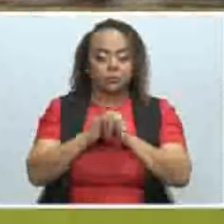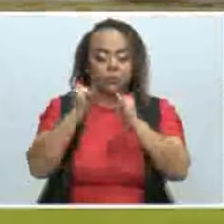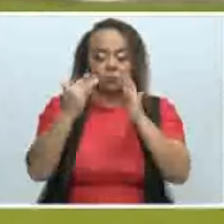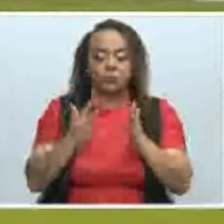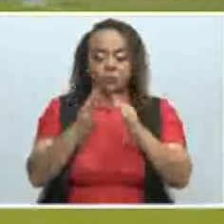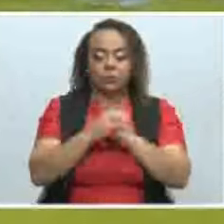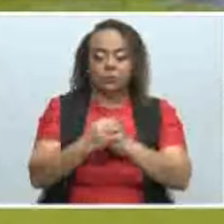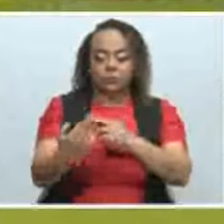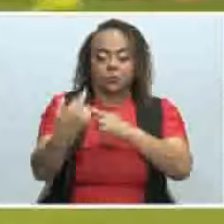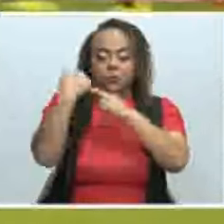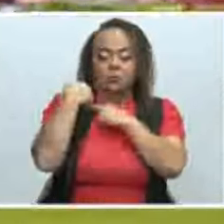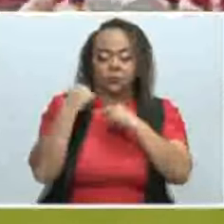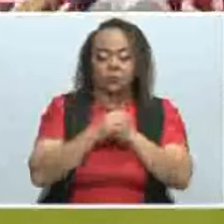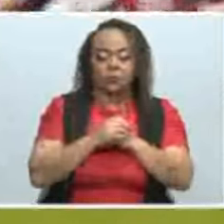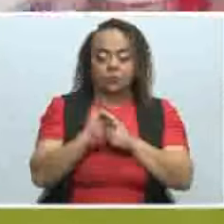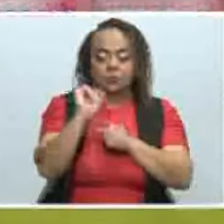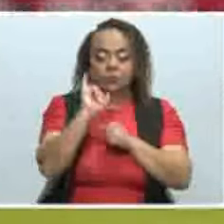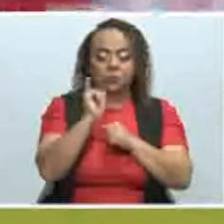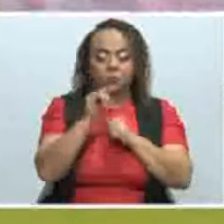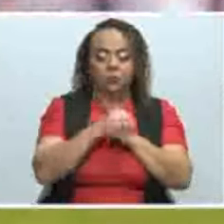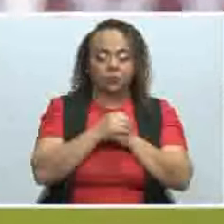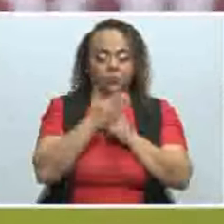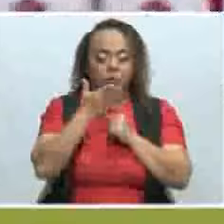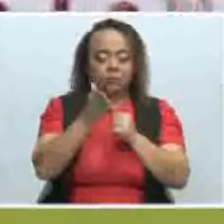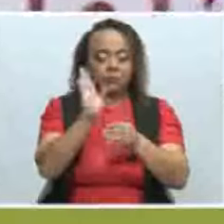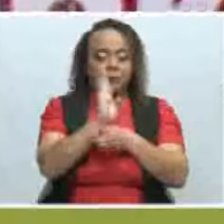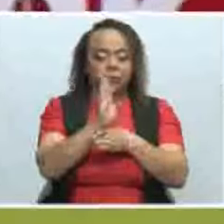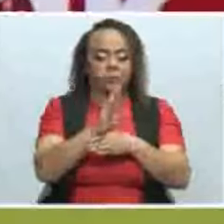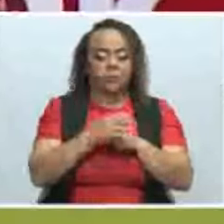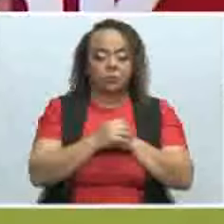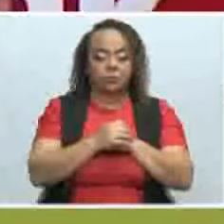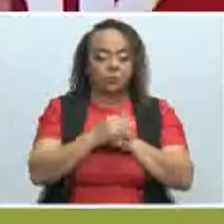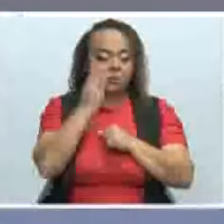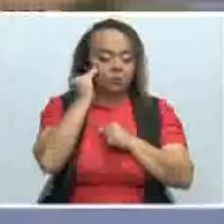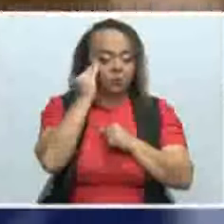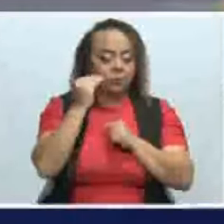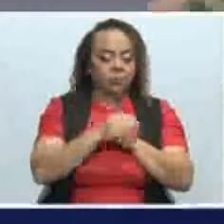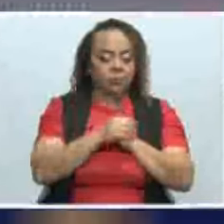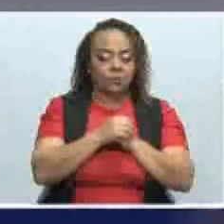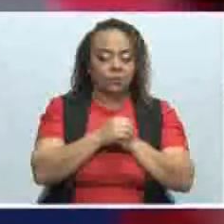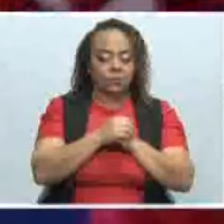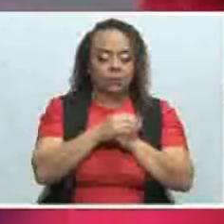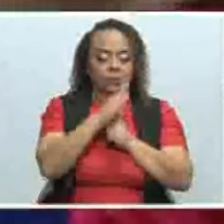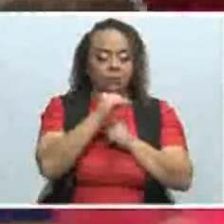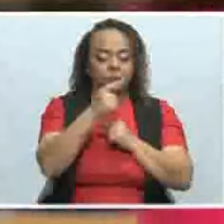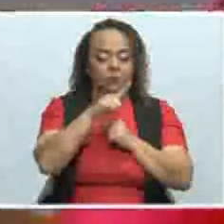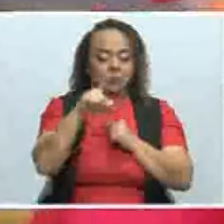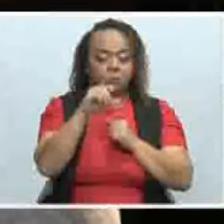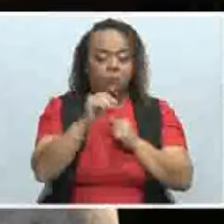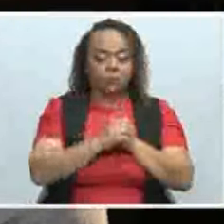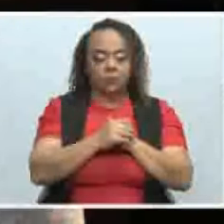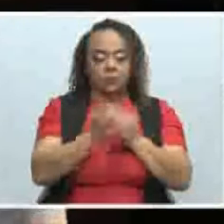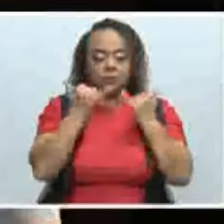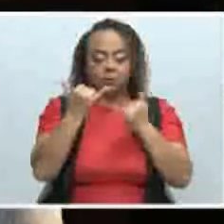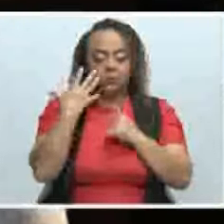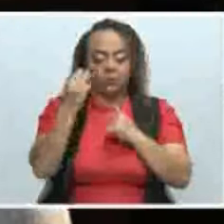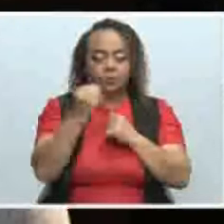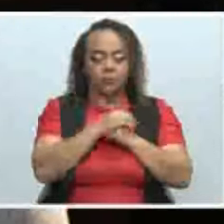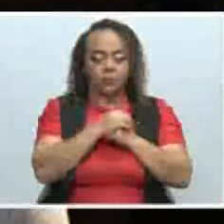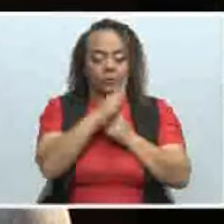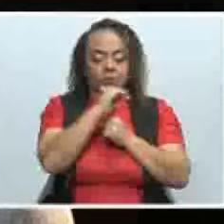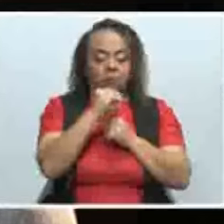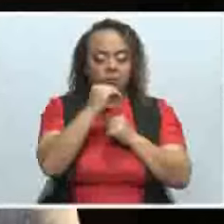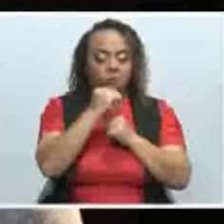a cargo un poco de esta transmisión de experiencia. Y Gallo salió, y salió con el